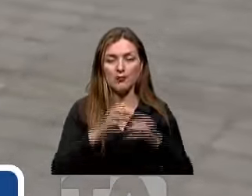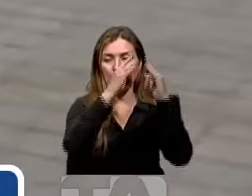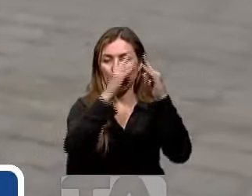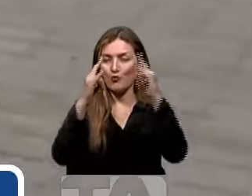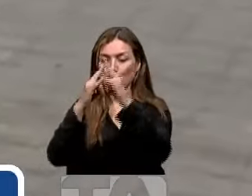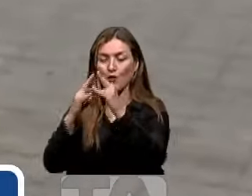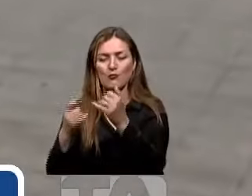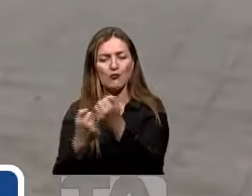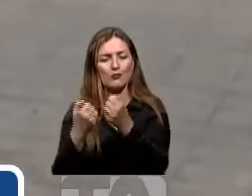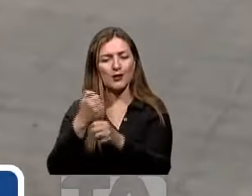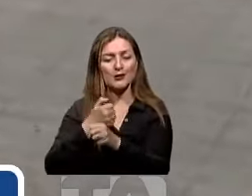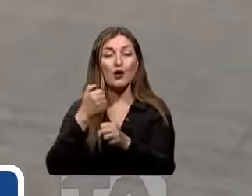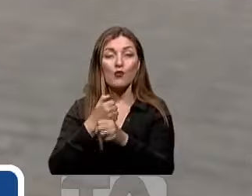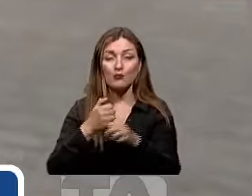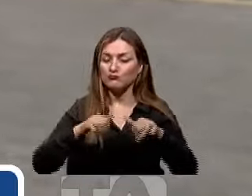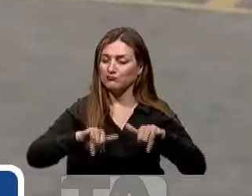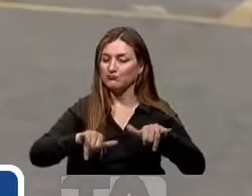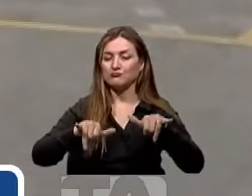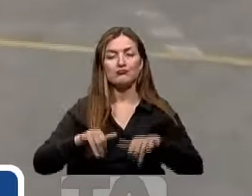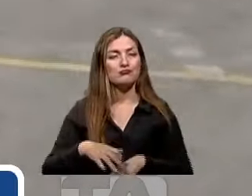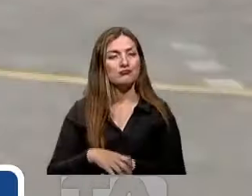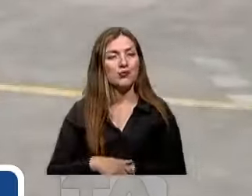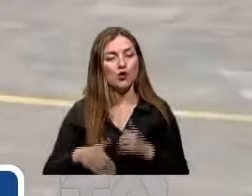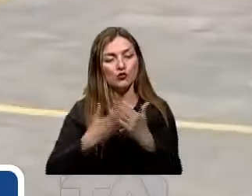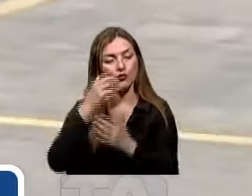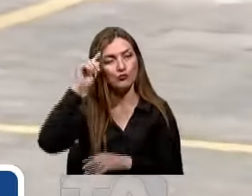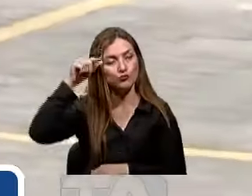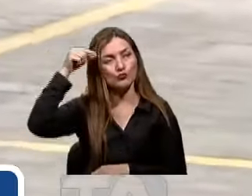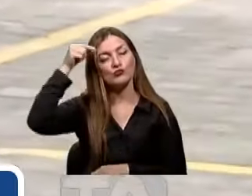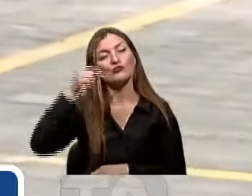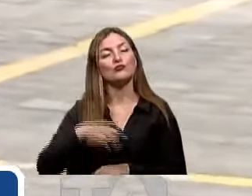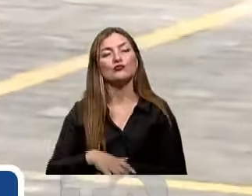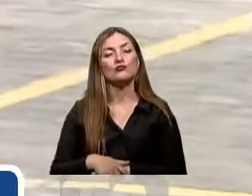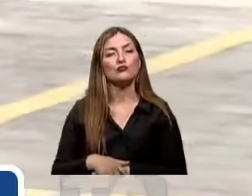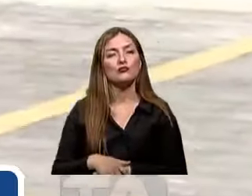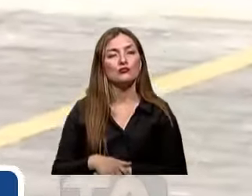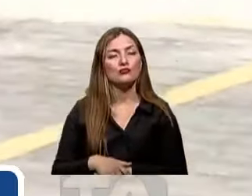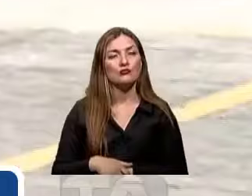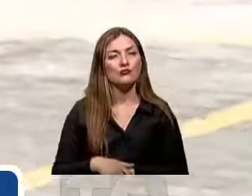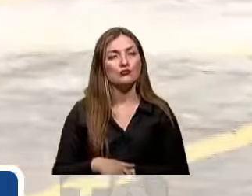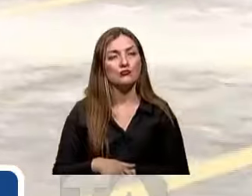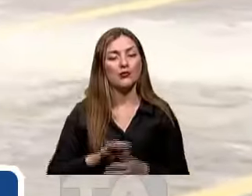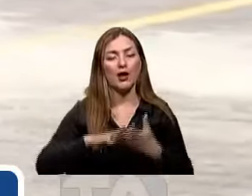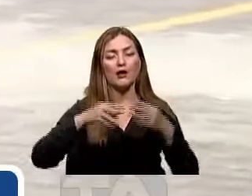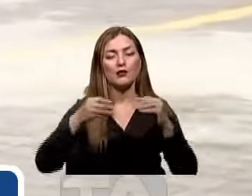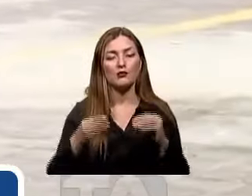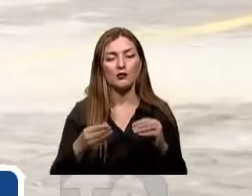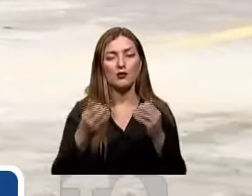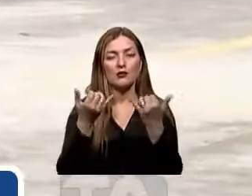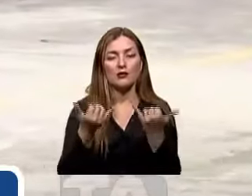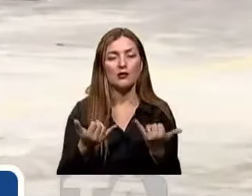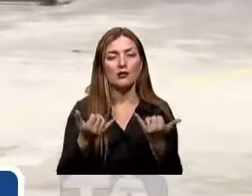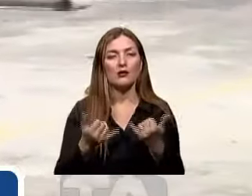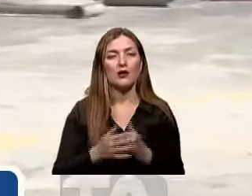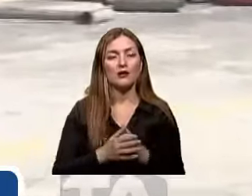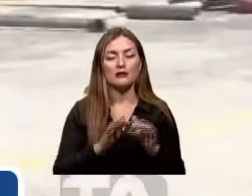trabajado muy arduamente en este nuevo gobierno eh que ahora resuelve estamos con la secretaría